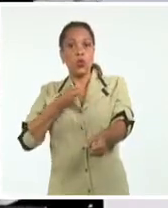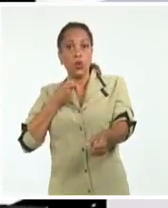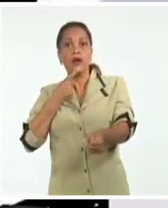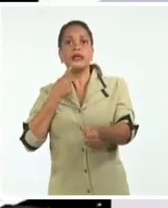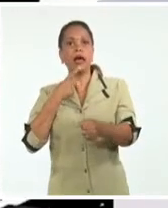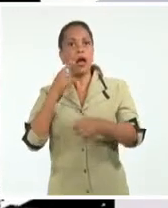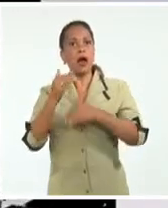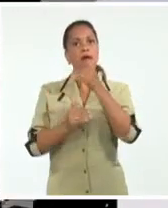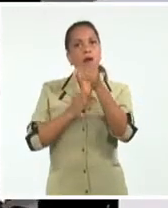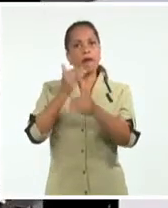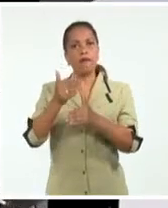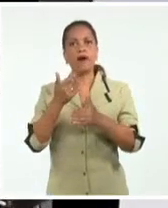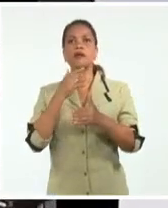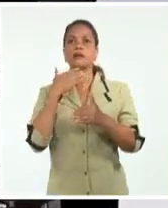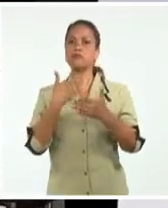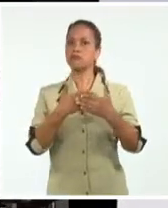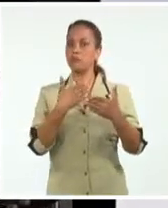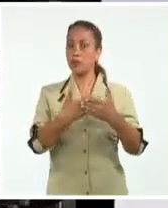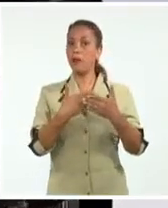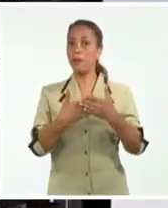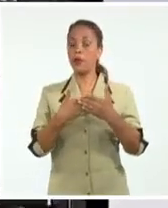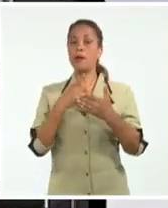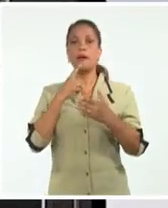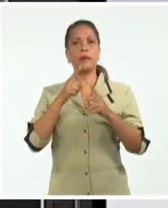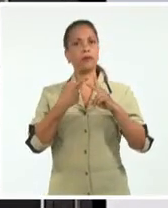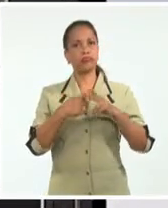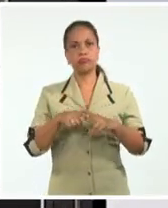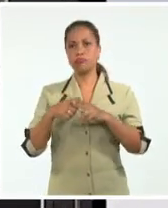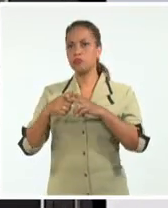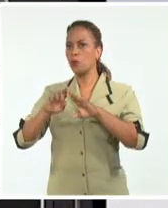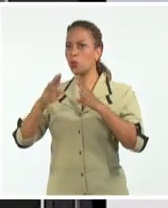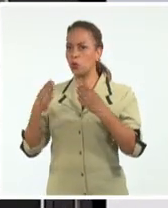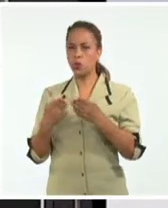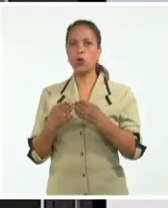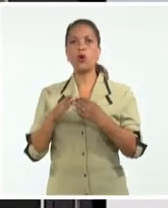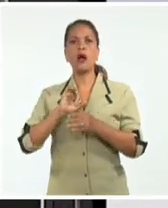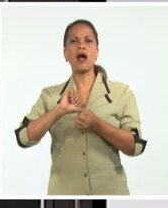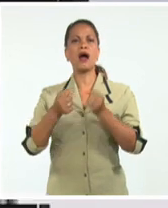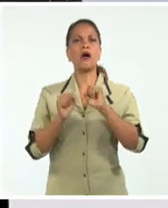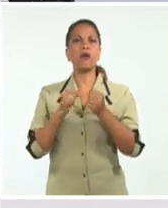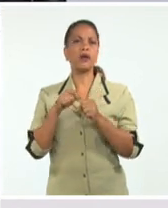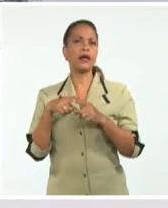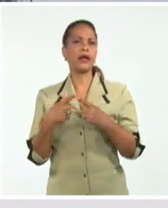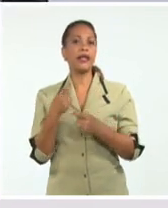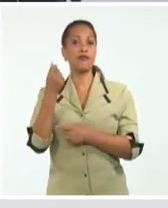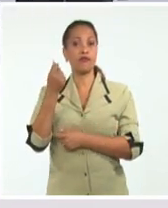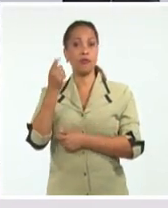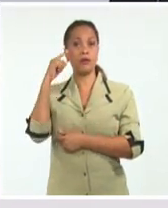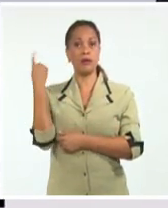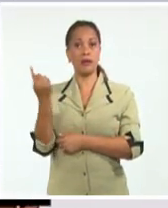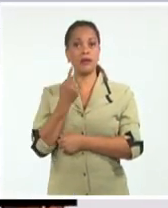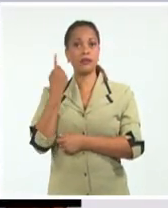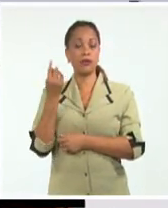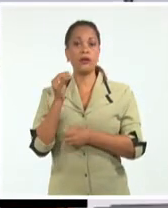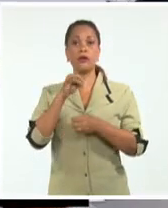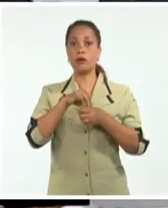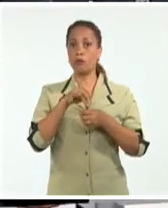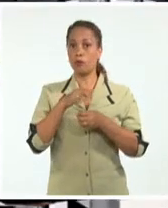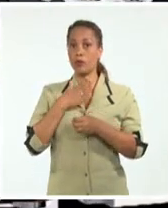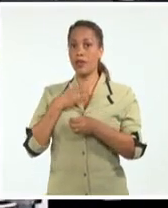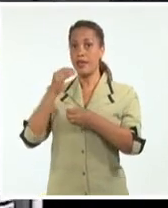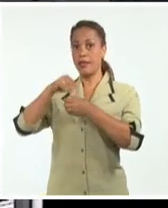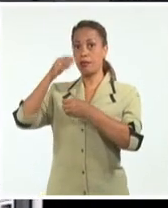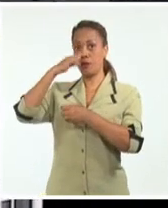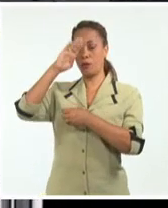diseño y construcción de prototipo, su materialización propiciará un ahorro considerable a la economía nacional, que hoy adquiere fuera de fronteras el